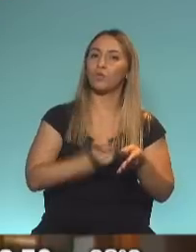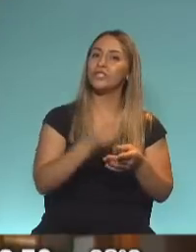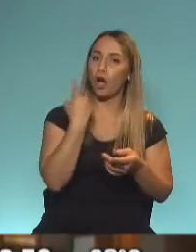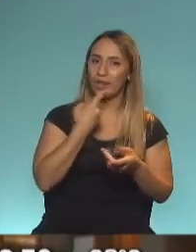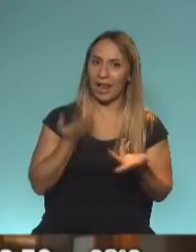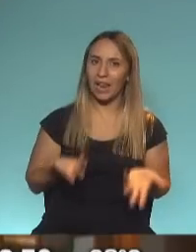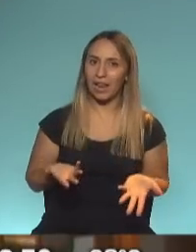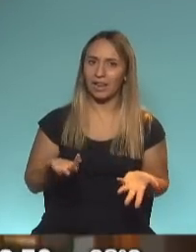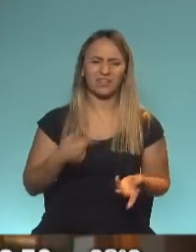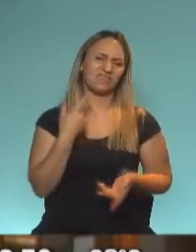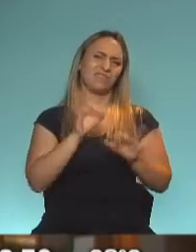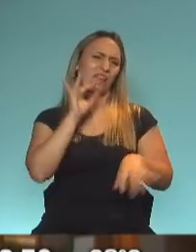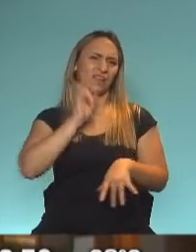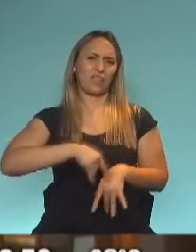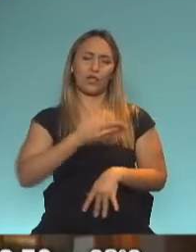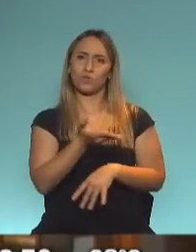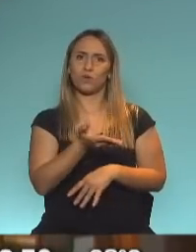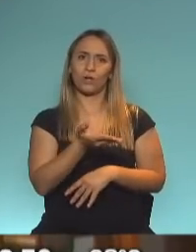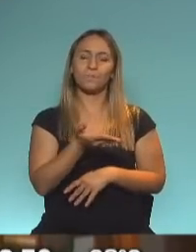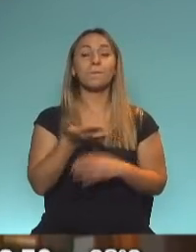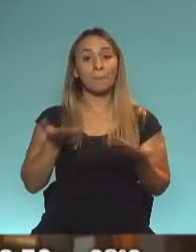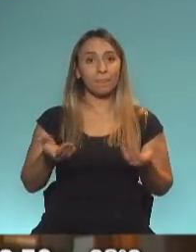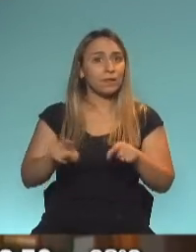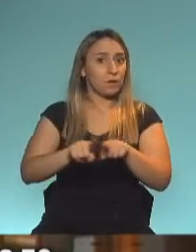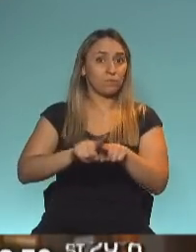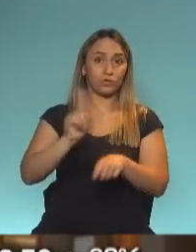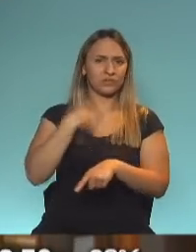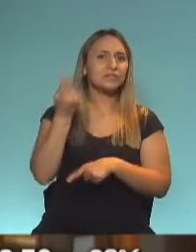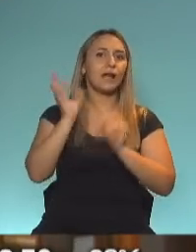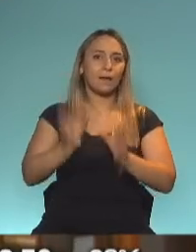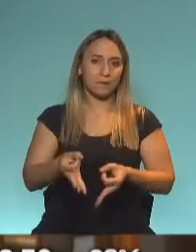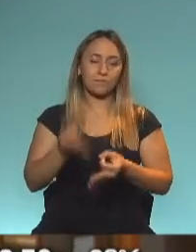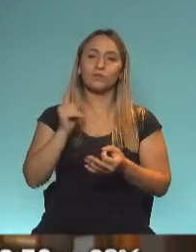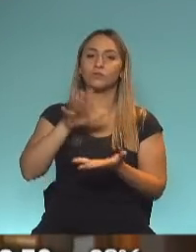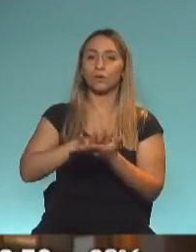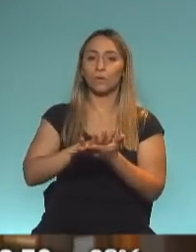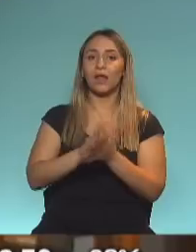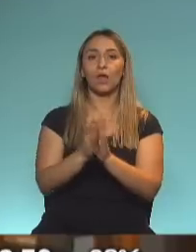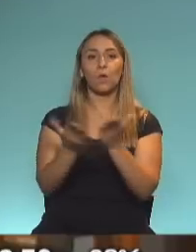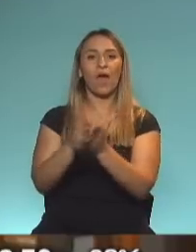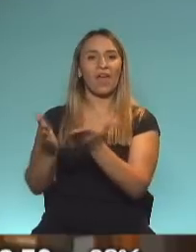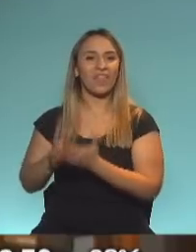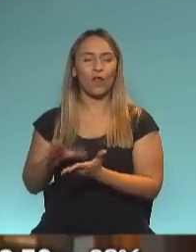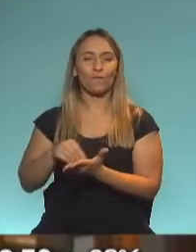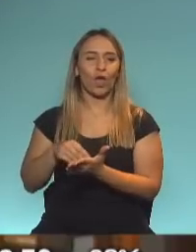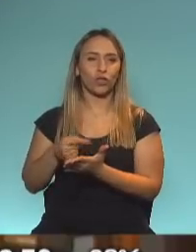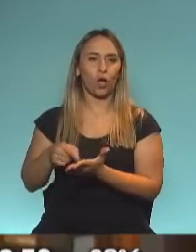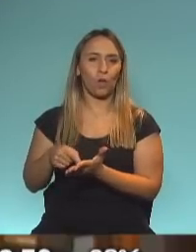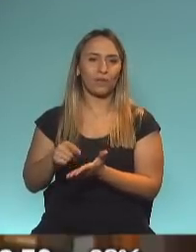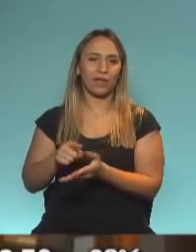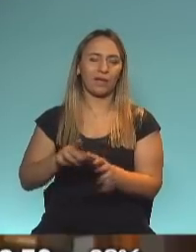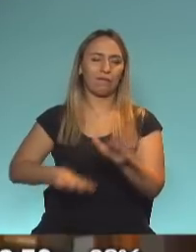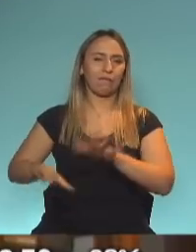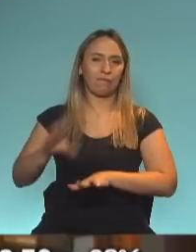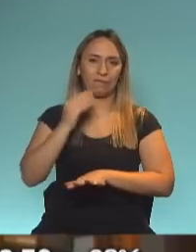todos sabemos que eso es una ridiculez, así como todos sabemos que la causa de las fotocopias de los cuadernos es realmente un armado,